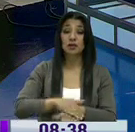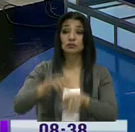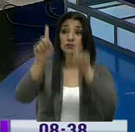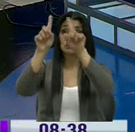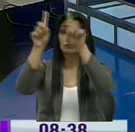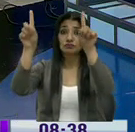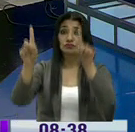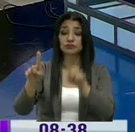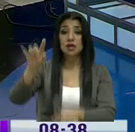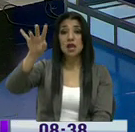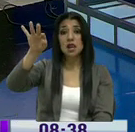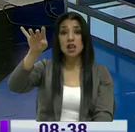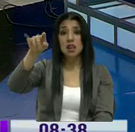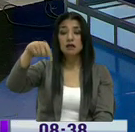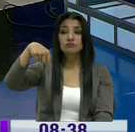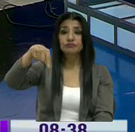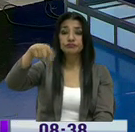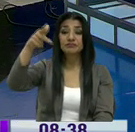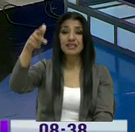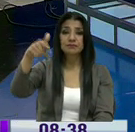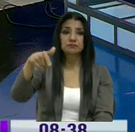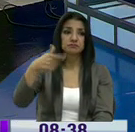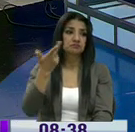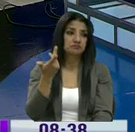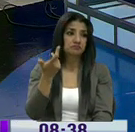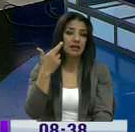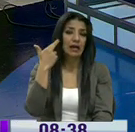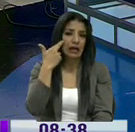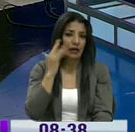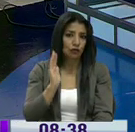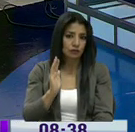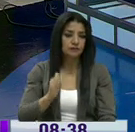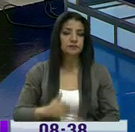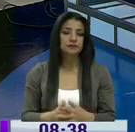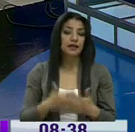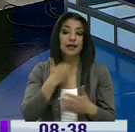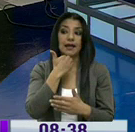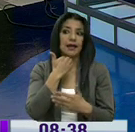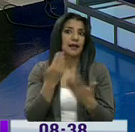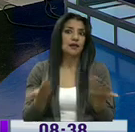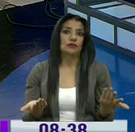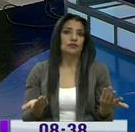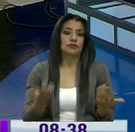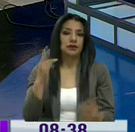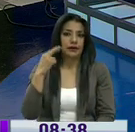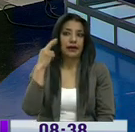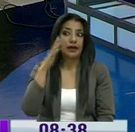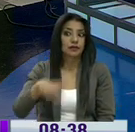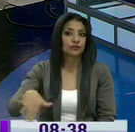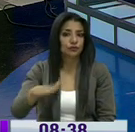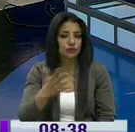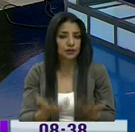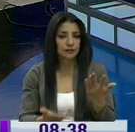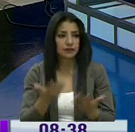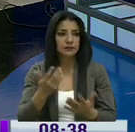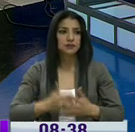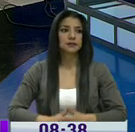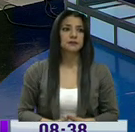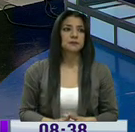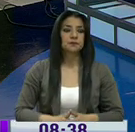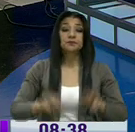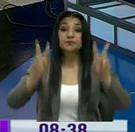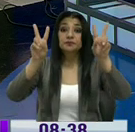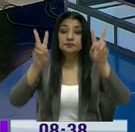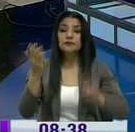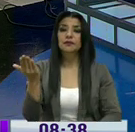porque finalmente, a ver, alguna razón, demos crédito, alguna razón deben tener los vecinos. Claro, bueno, también este tema ya